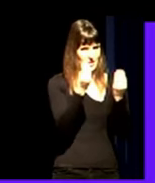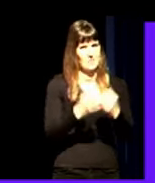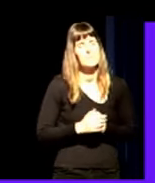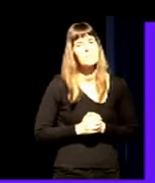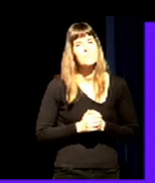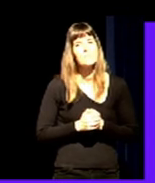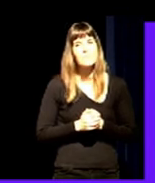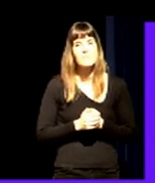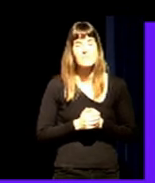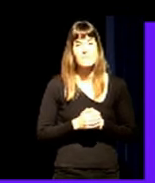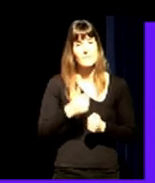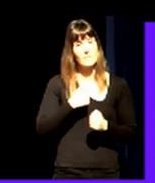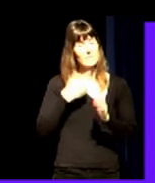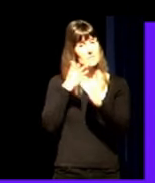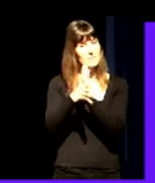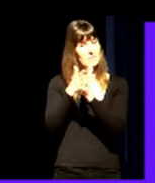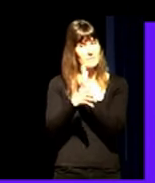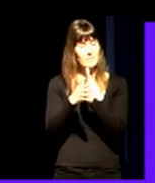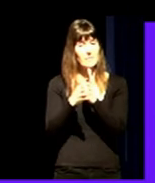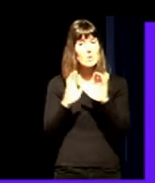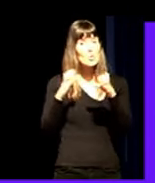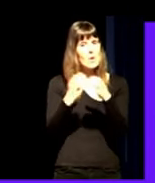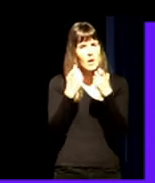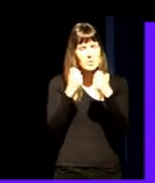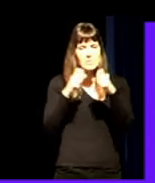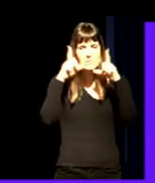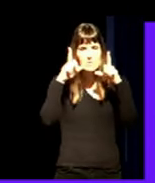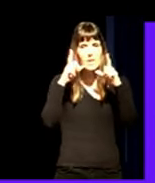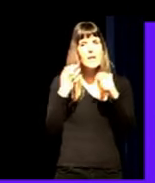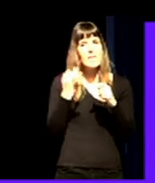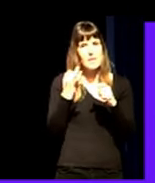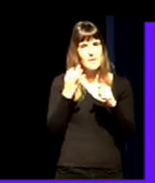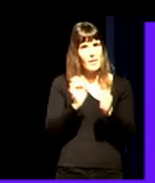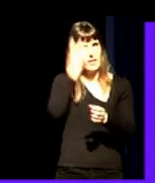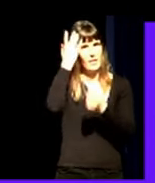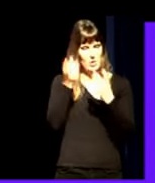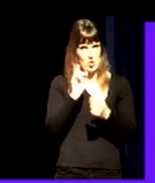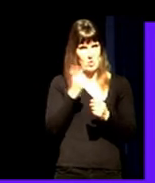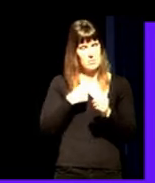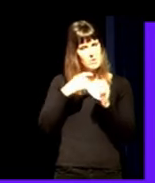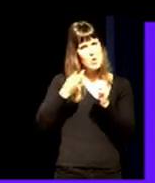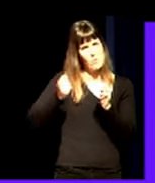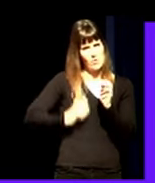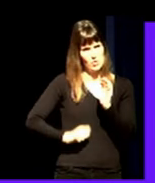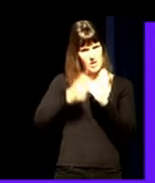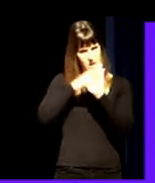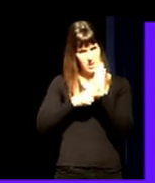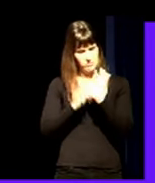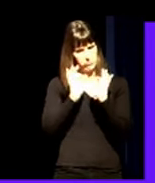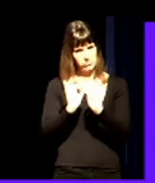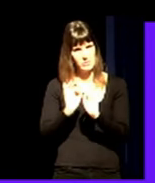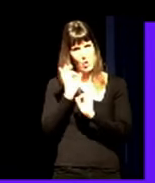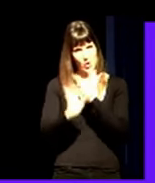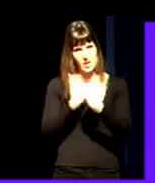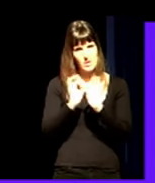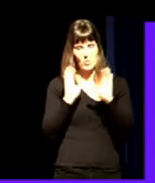Hablaremos de alguna manera de que esto tiene que ser algo profesional para nosotros, profesionalizante para los docentes,